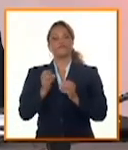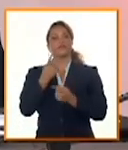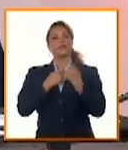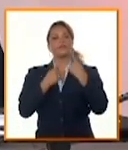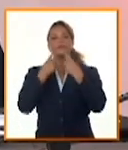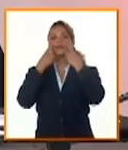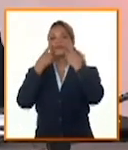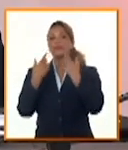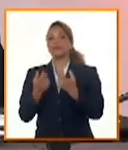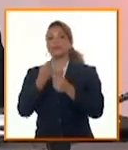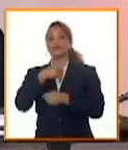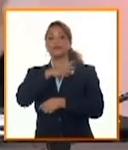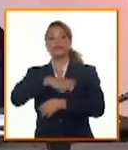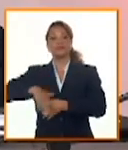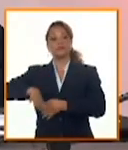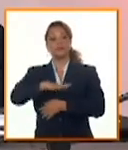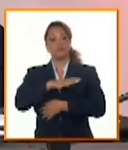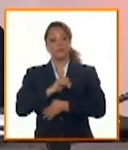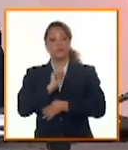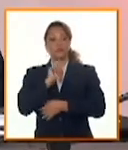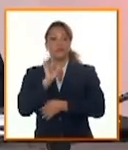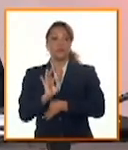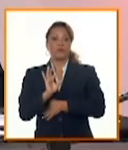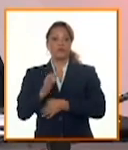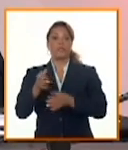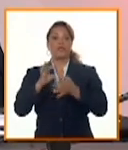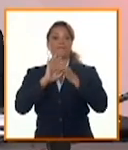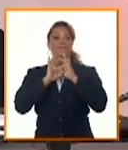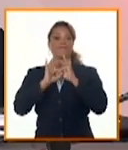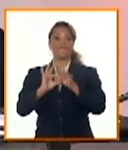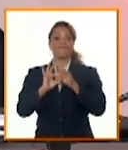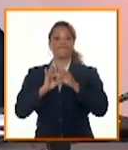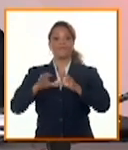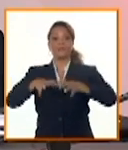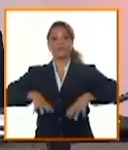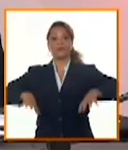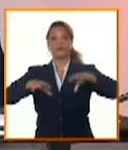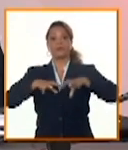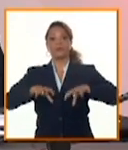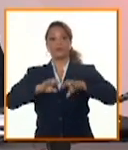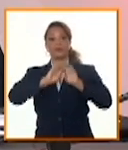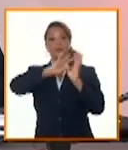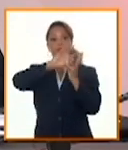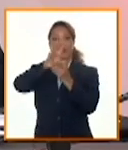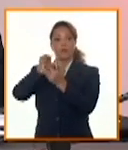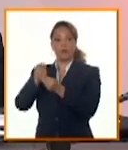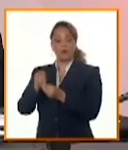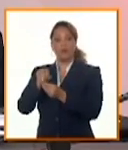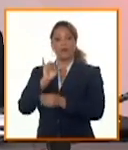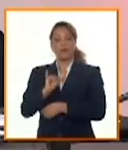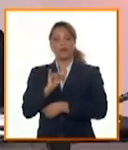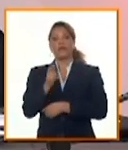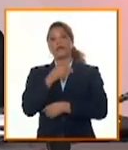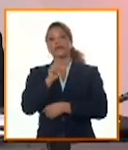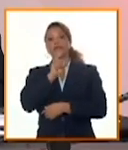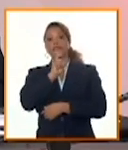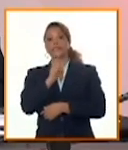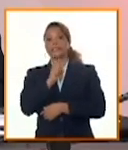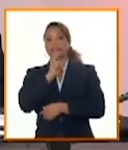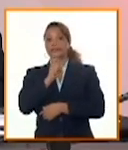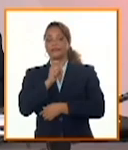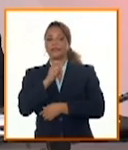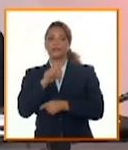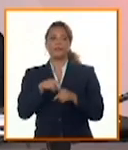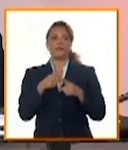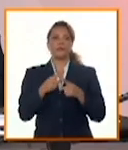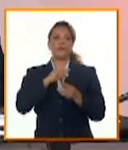hoy para la humanidad entre las graves crisis globales que tenemos que enfrentar también está la crisis del agua agravada además por el cambio